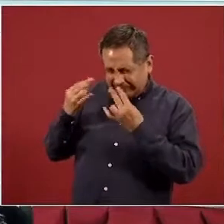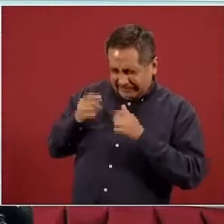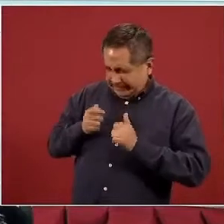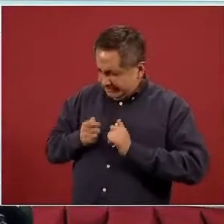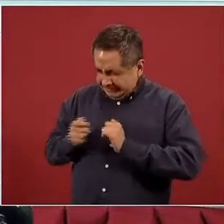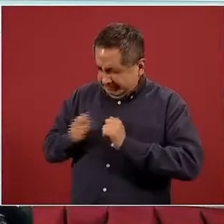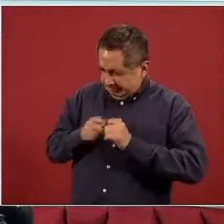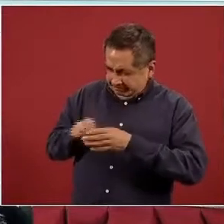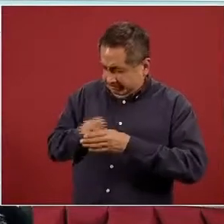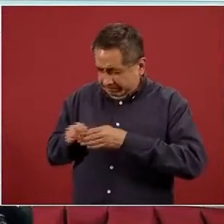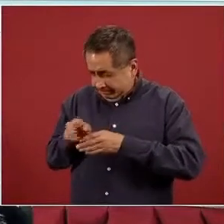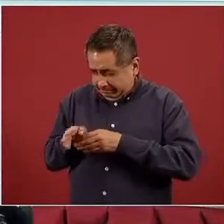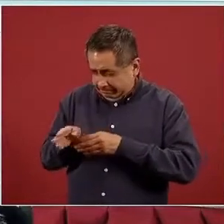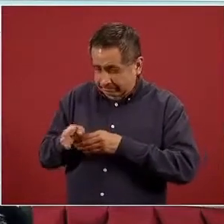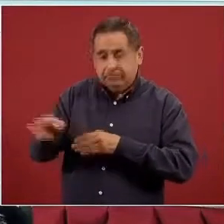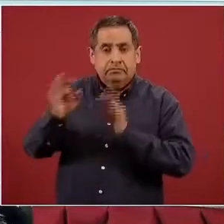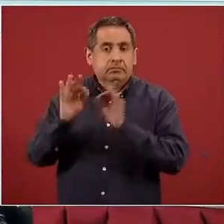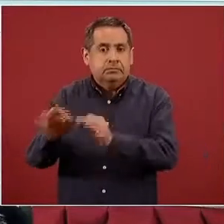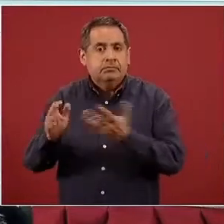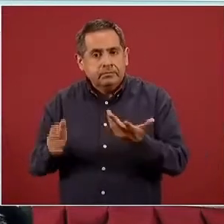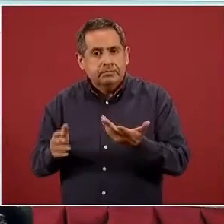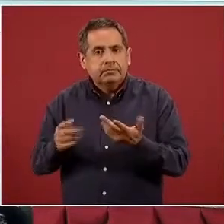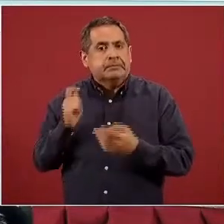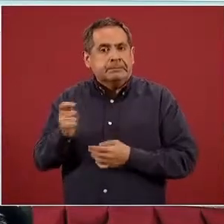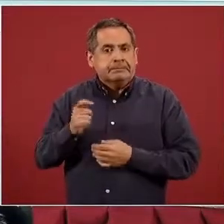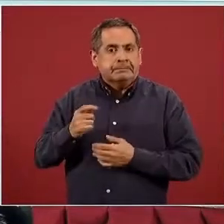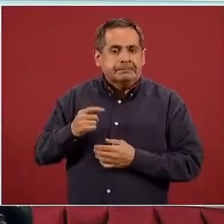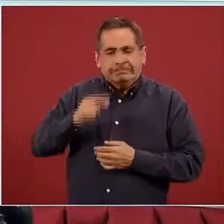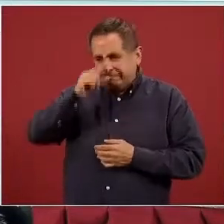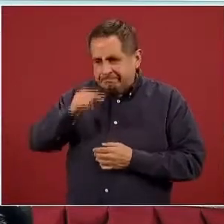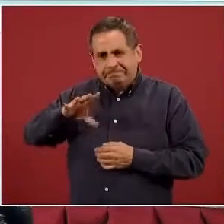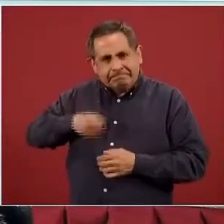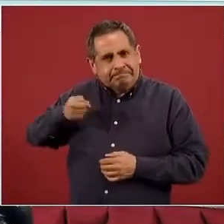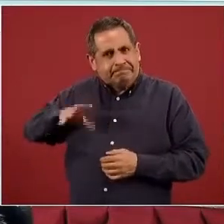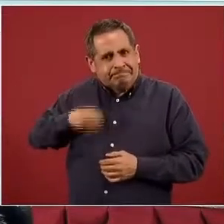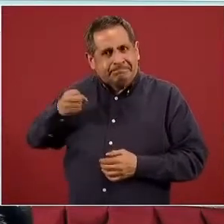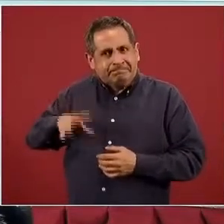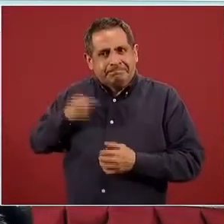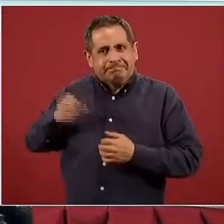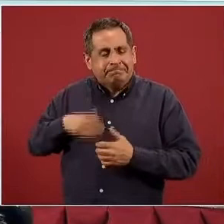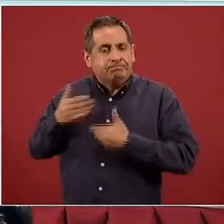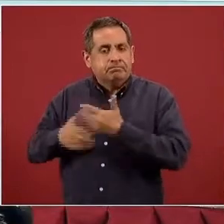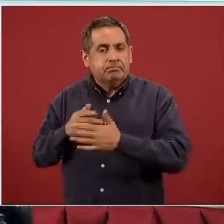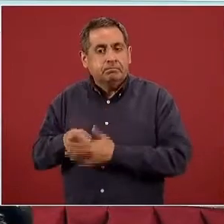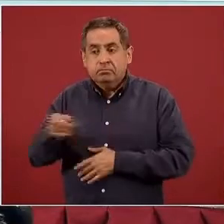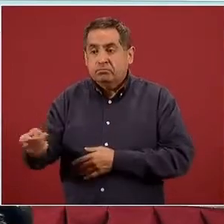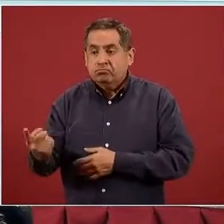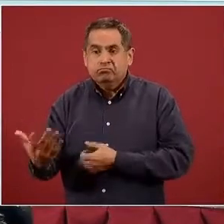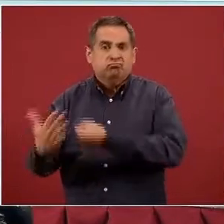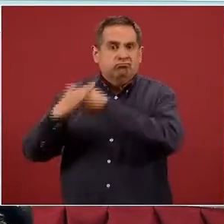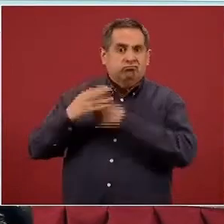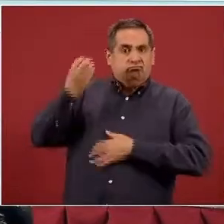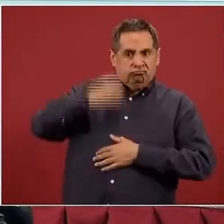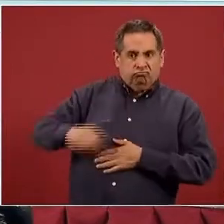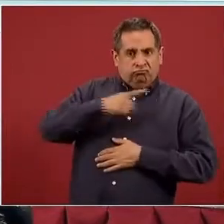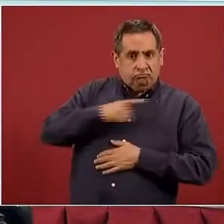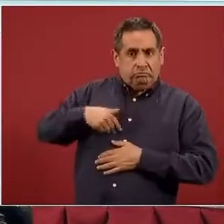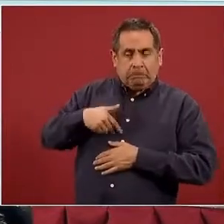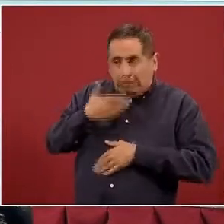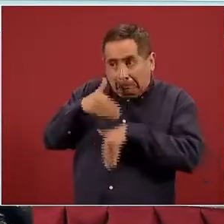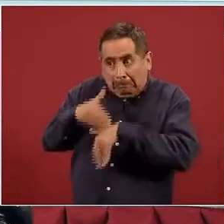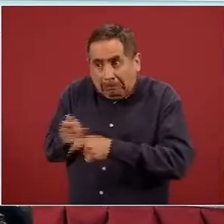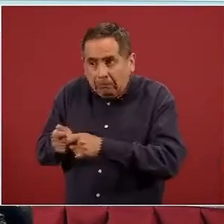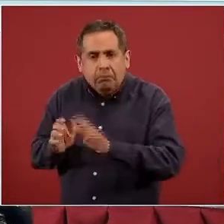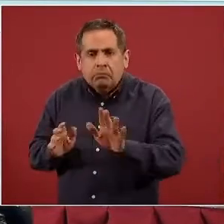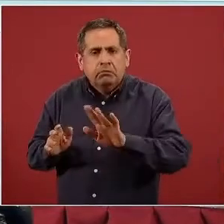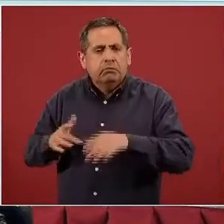llegar a la meta. Y también va a haber una participación voluntaria. Ningún juego te está obligando a participar. Esta participación